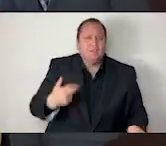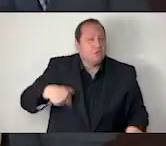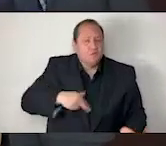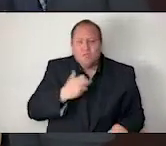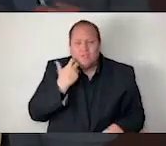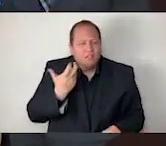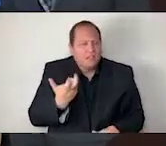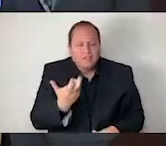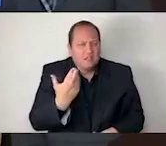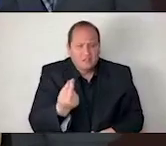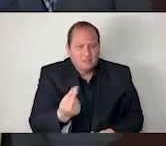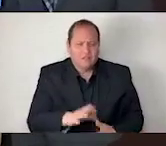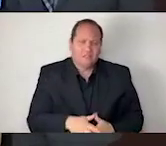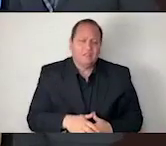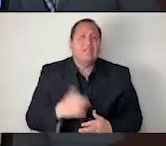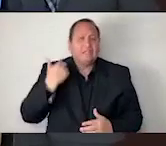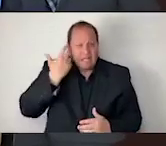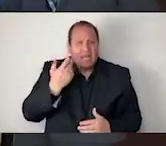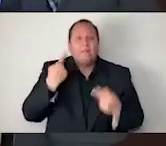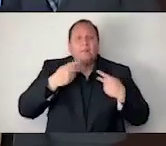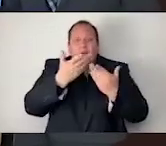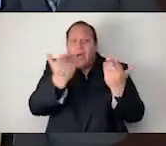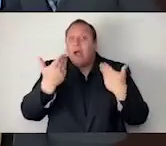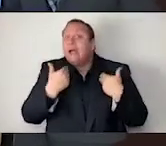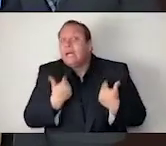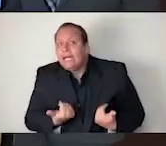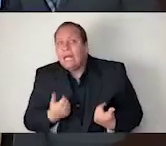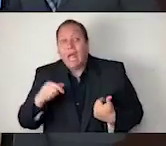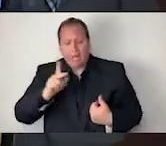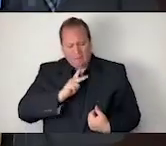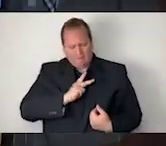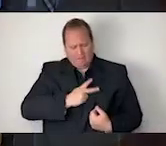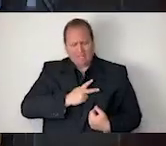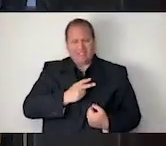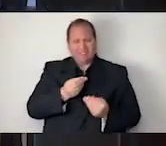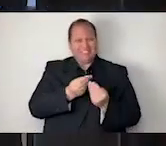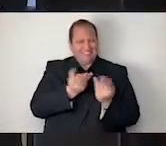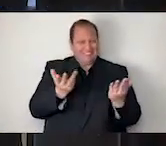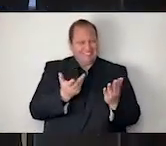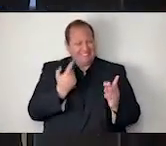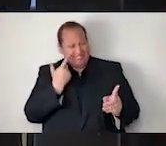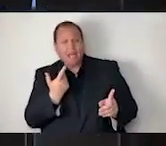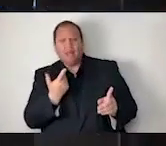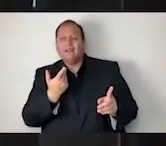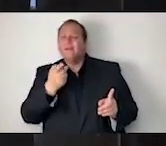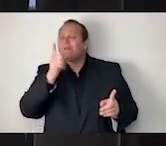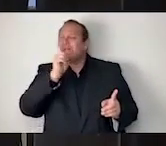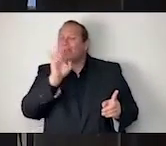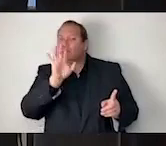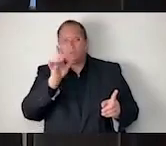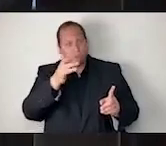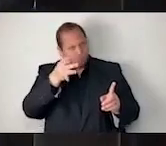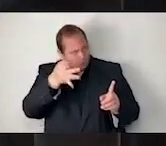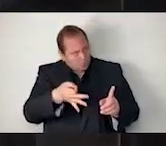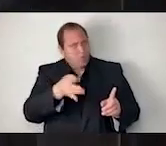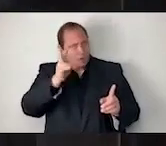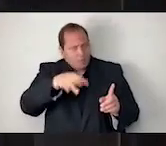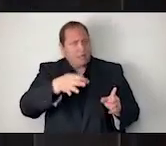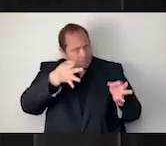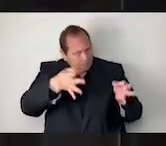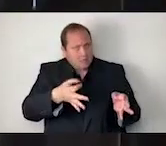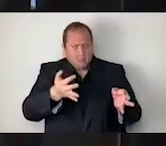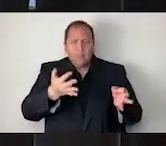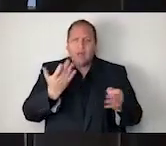patógeno es real es bi es es algo que nos está afectando ya que si continuamos viendo nuestros campos